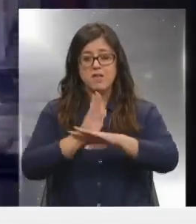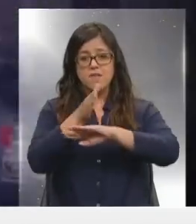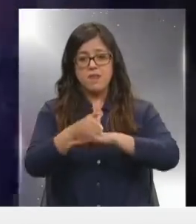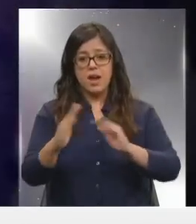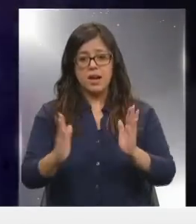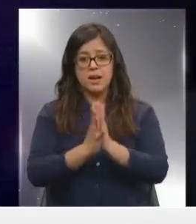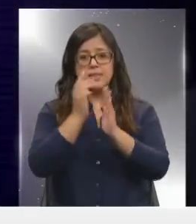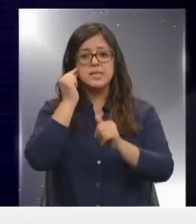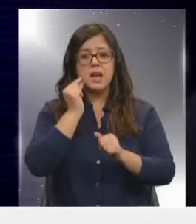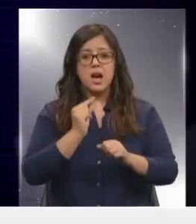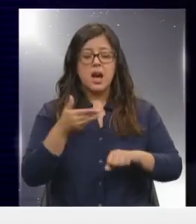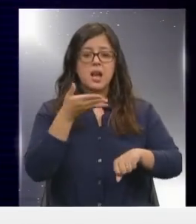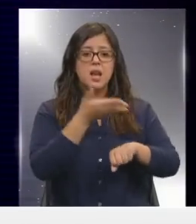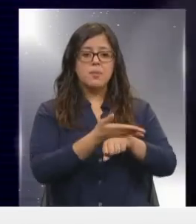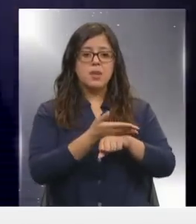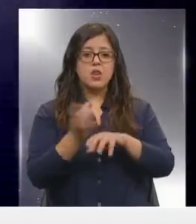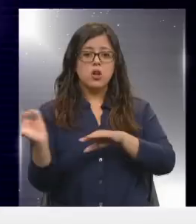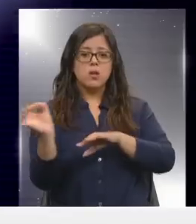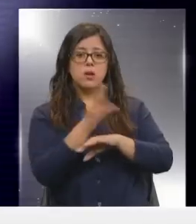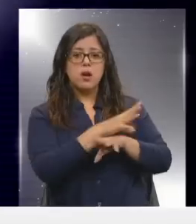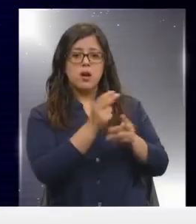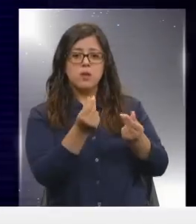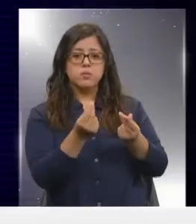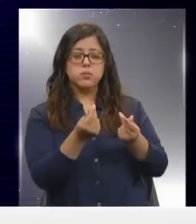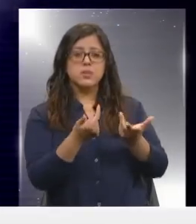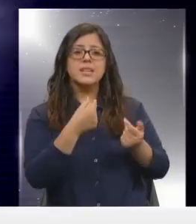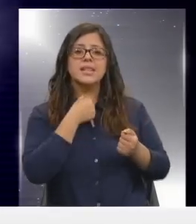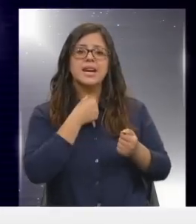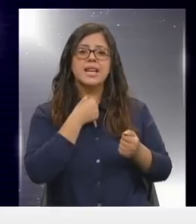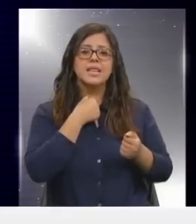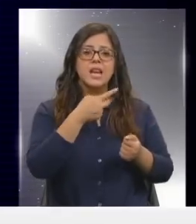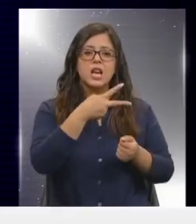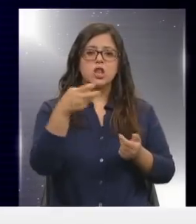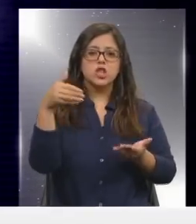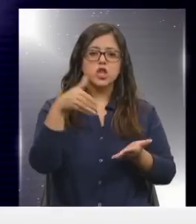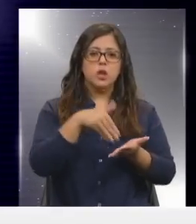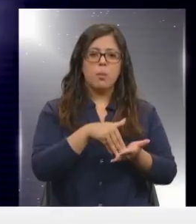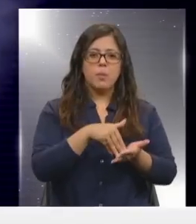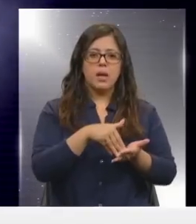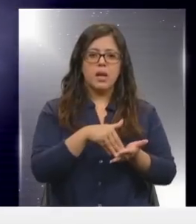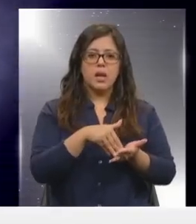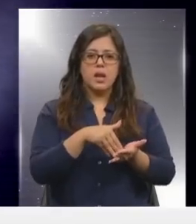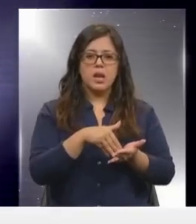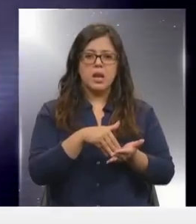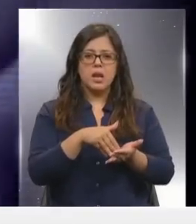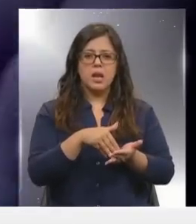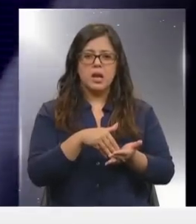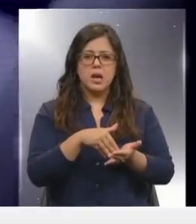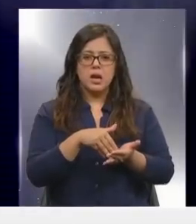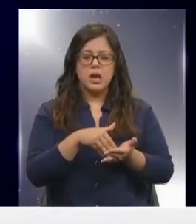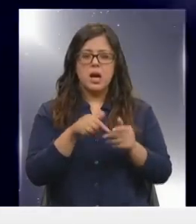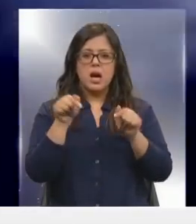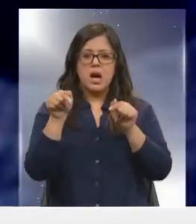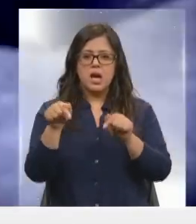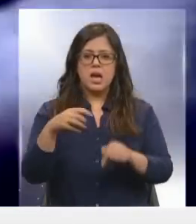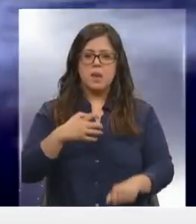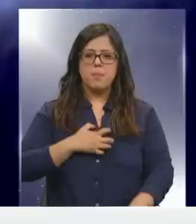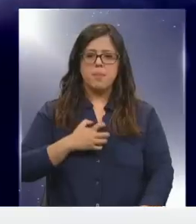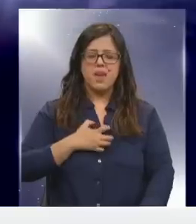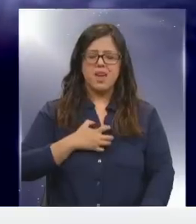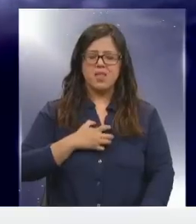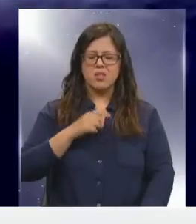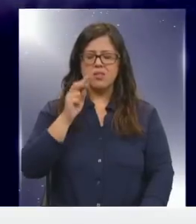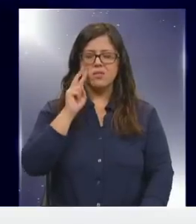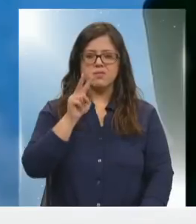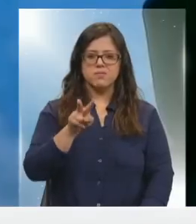Bernardo, le pidieron que depositara una garantía de 200.000. Ahí apareció el miedo y la